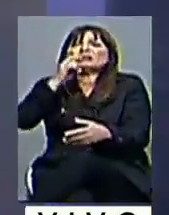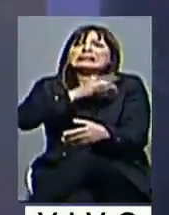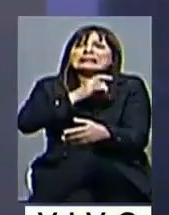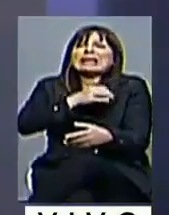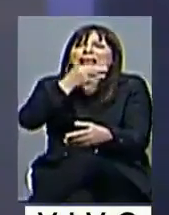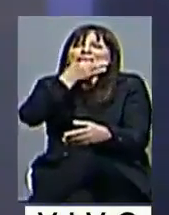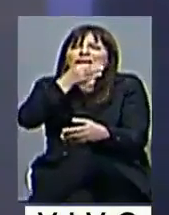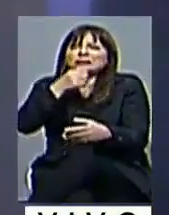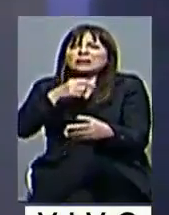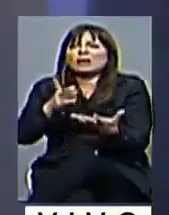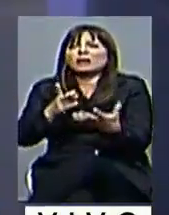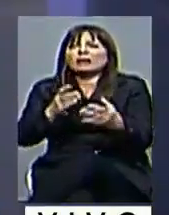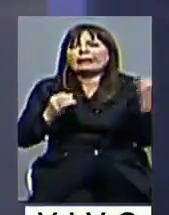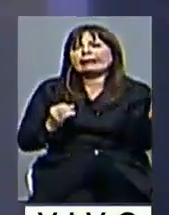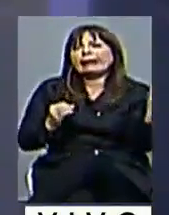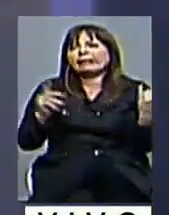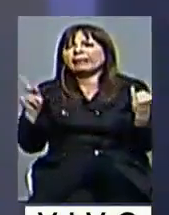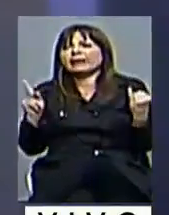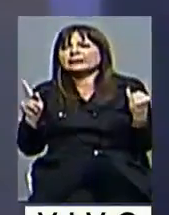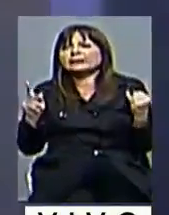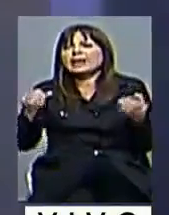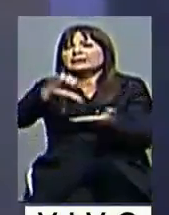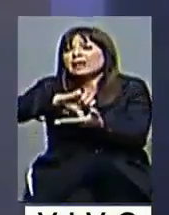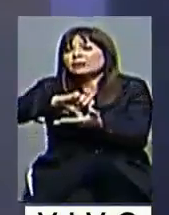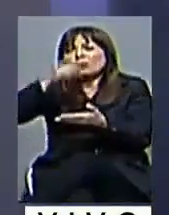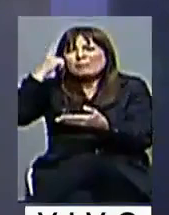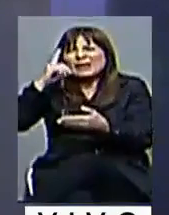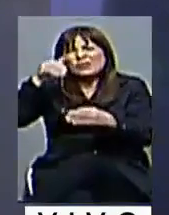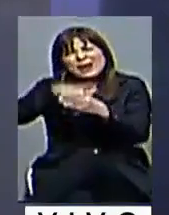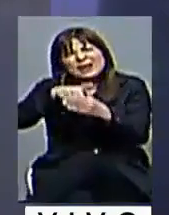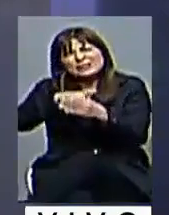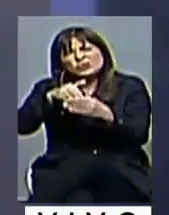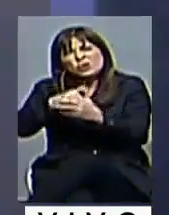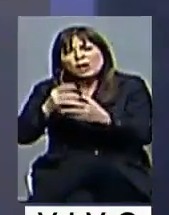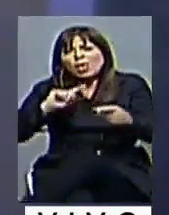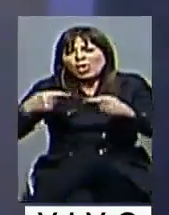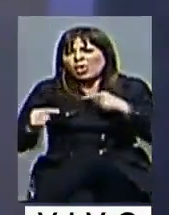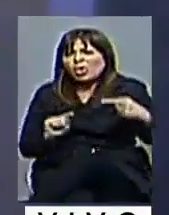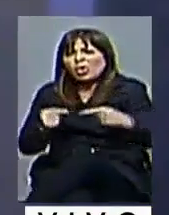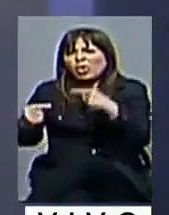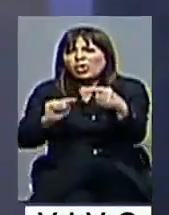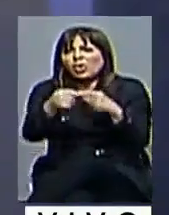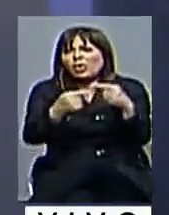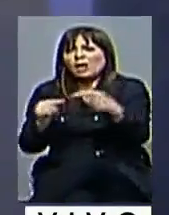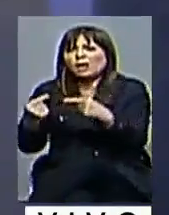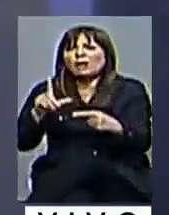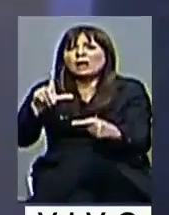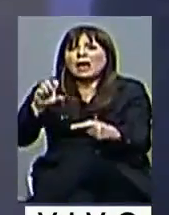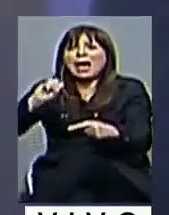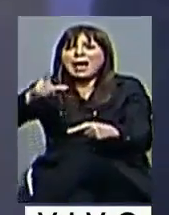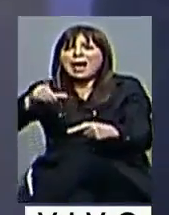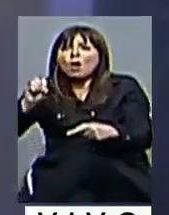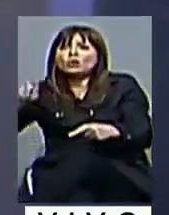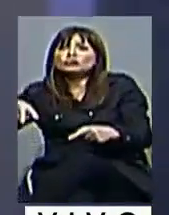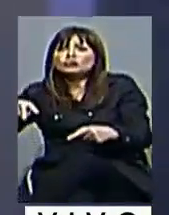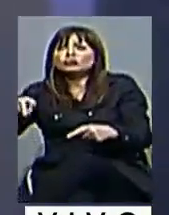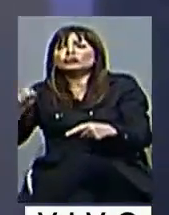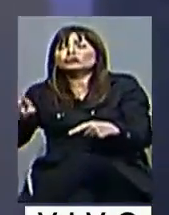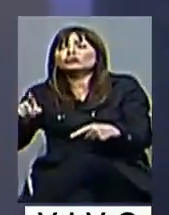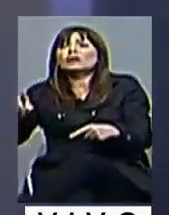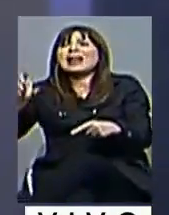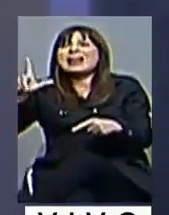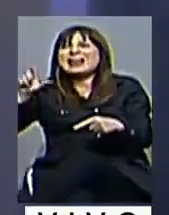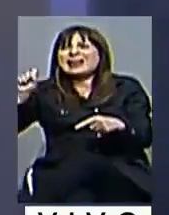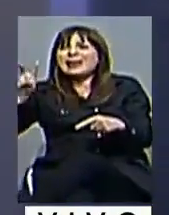tres tercios, izquierda, derecha, centro. Y las elecciones venían siendo muy peleadas. Lago, Lavín, el año 2000,